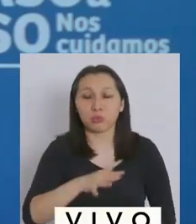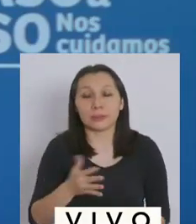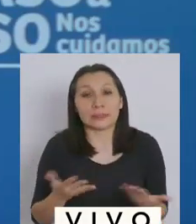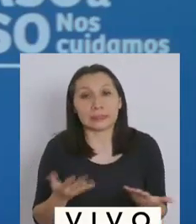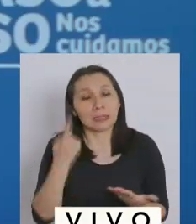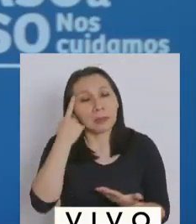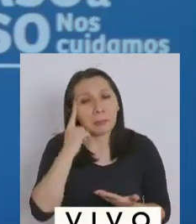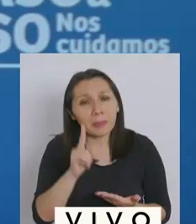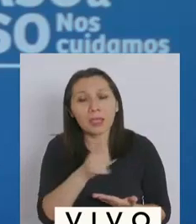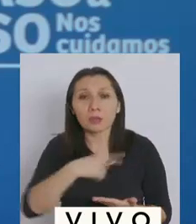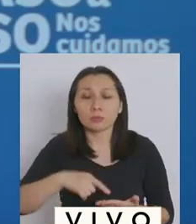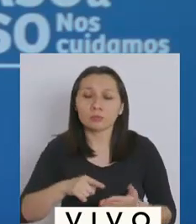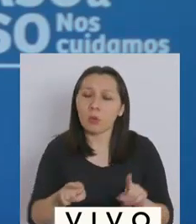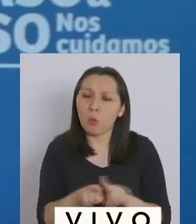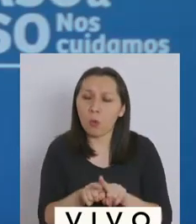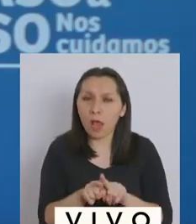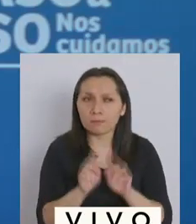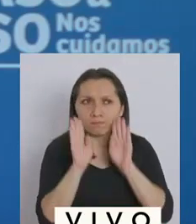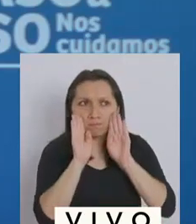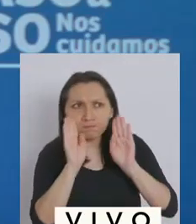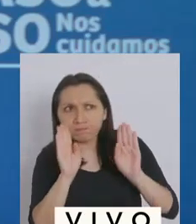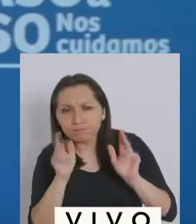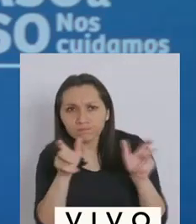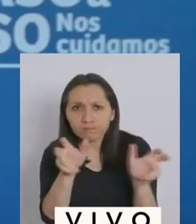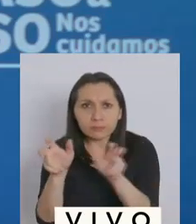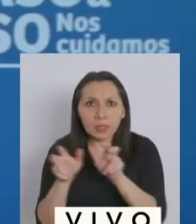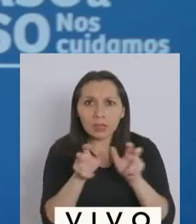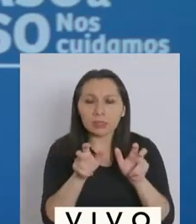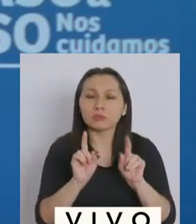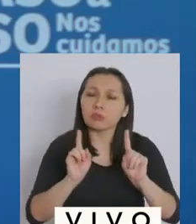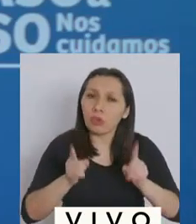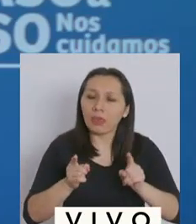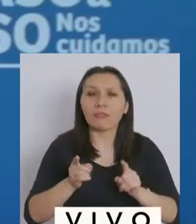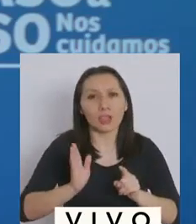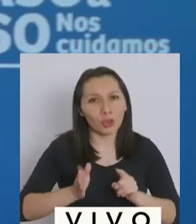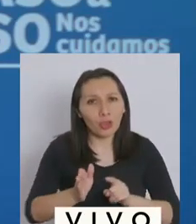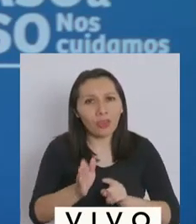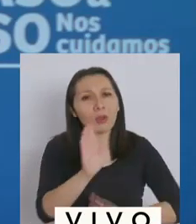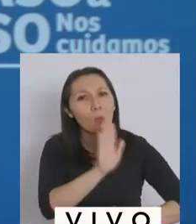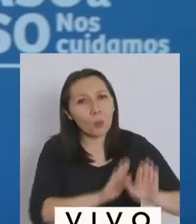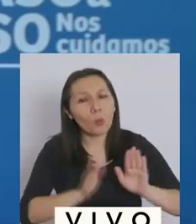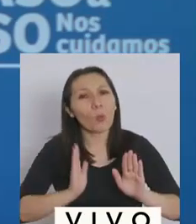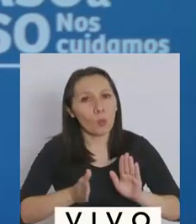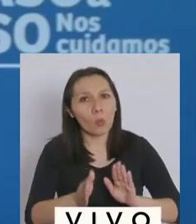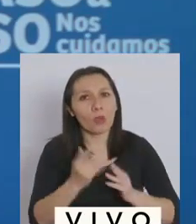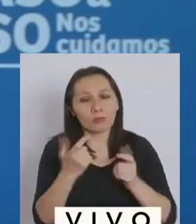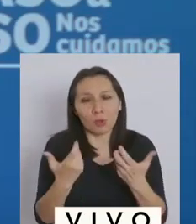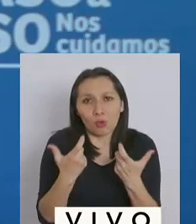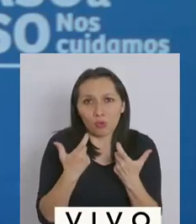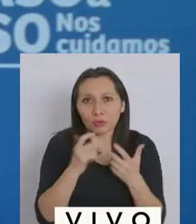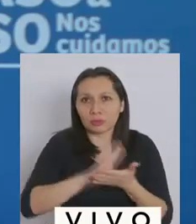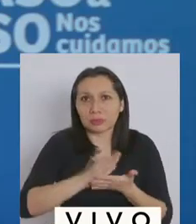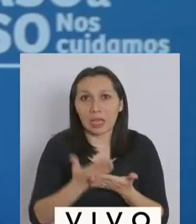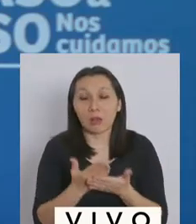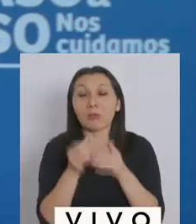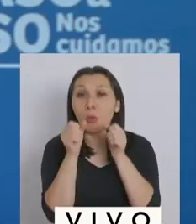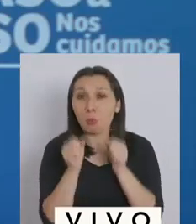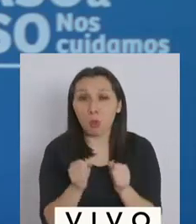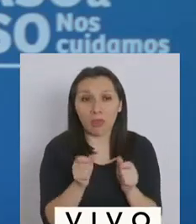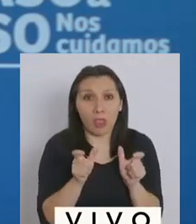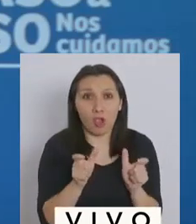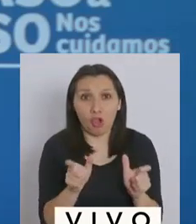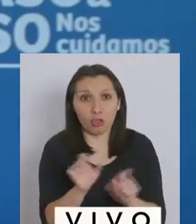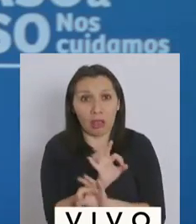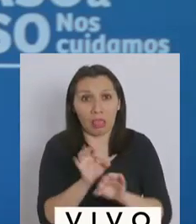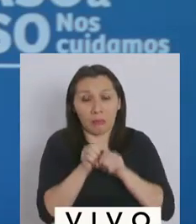pero tenemos que mantener con los brazos en alto y mantener la alerta y estas medidas sanitarias, porque sabemos que para poder contener